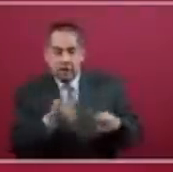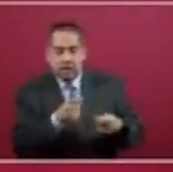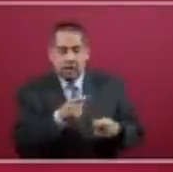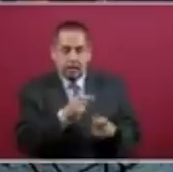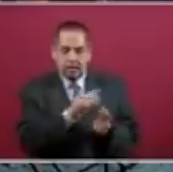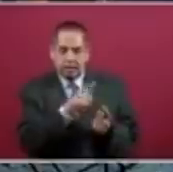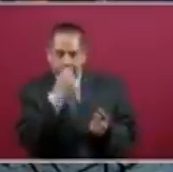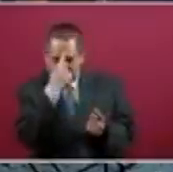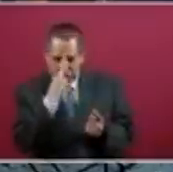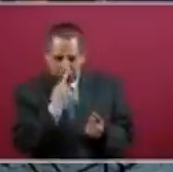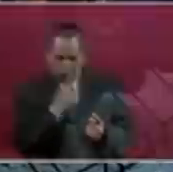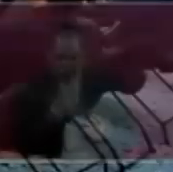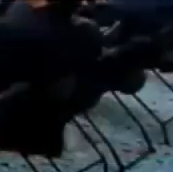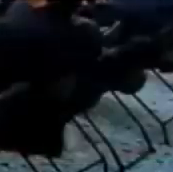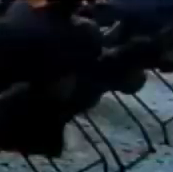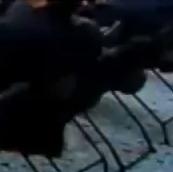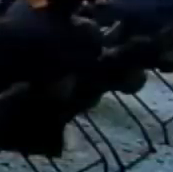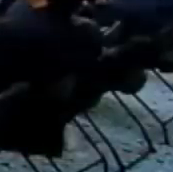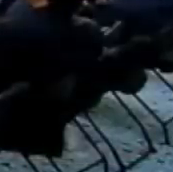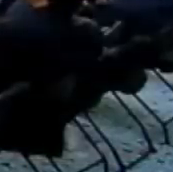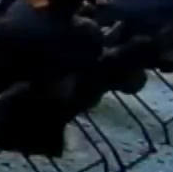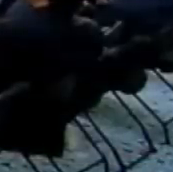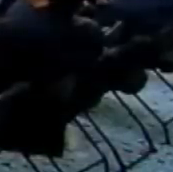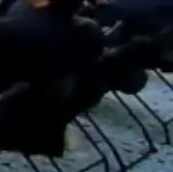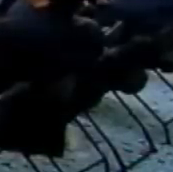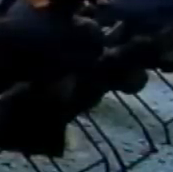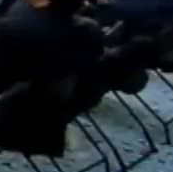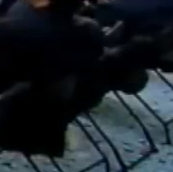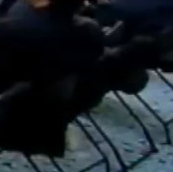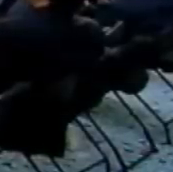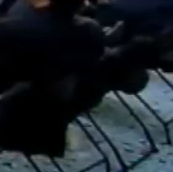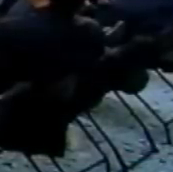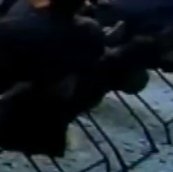sobre quiénes pueden ser